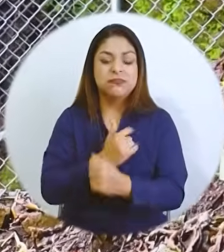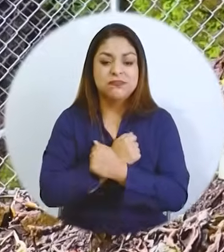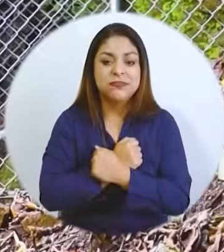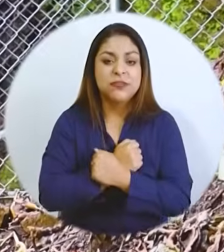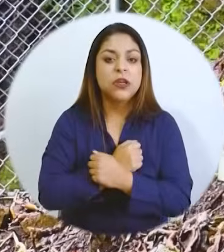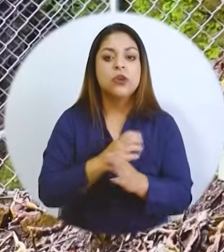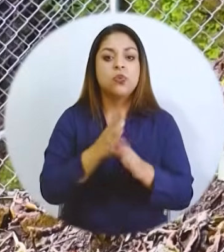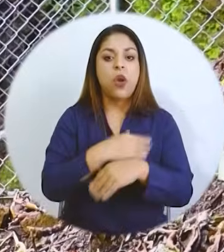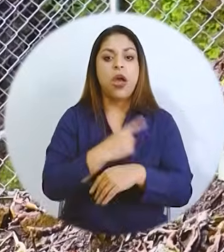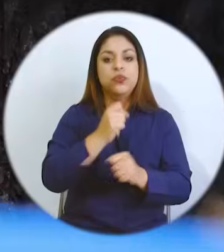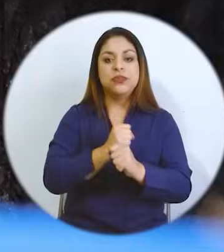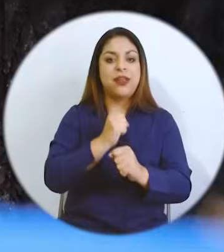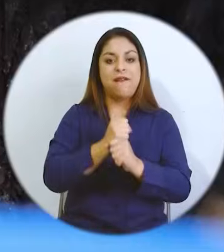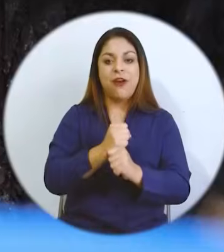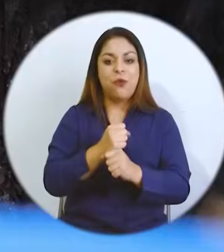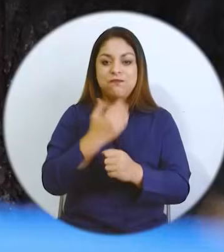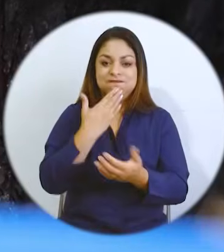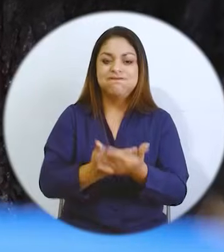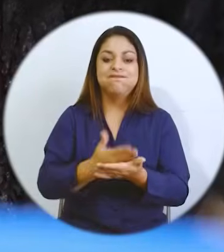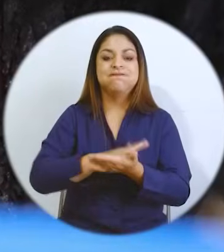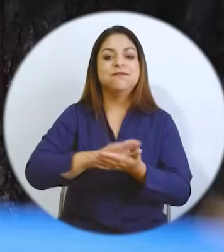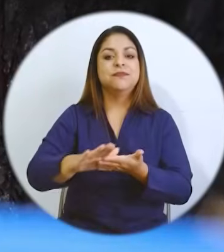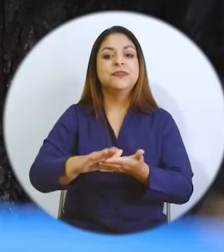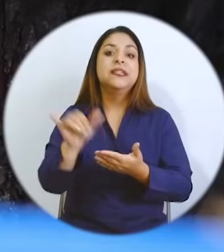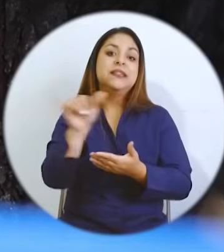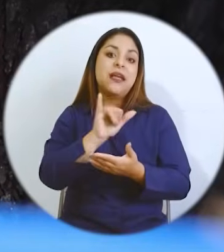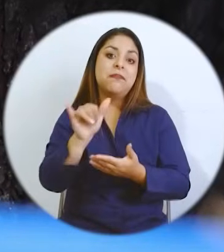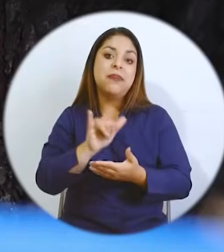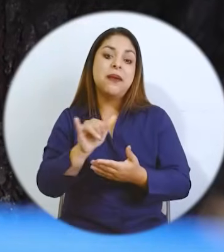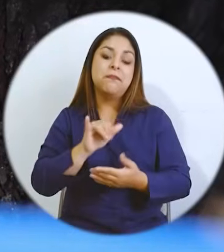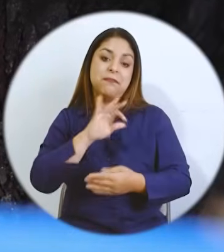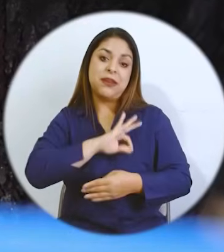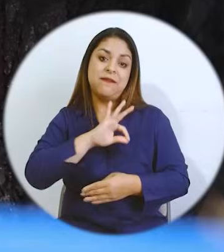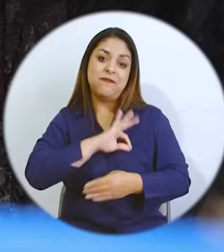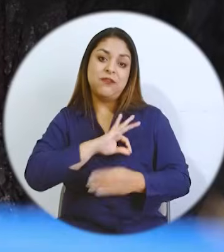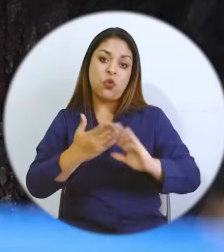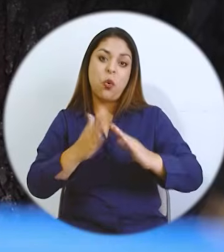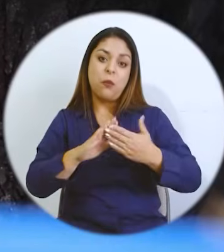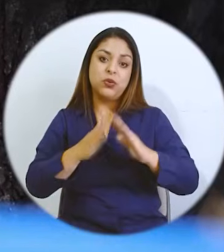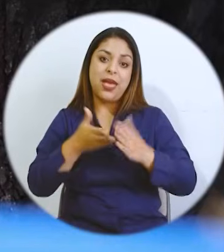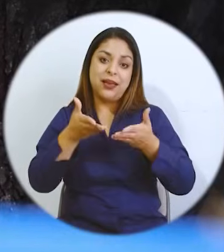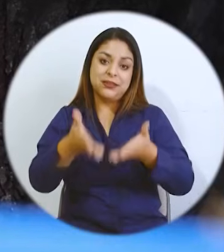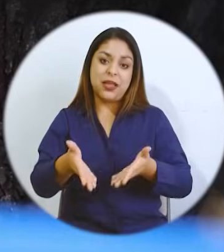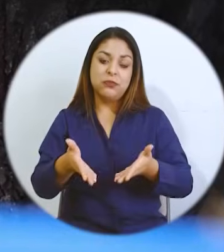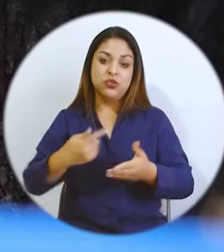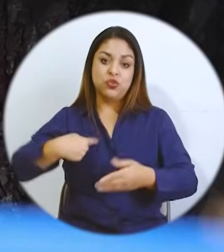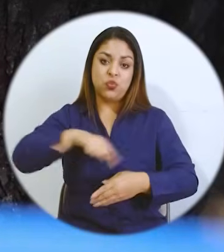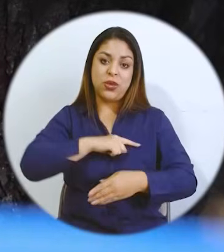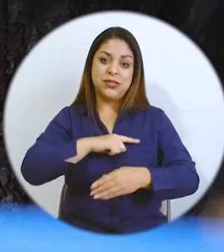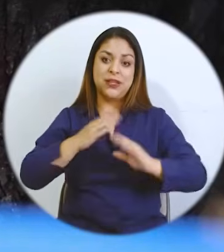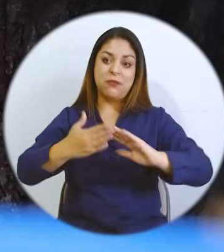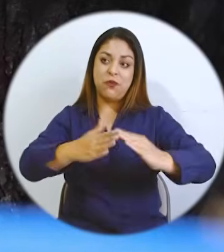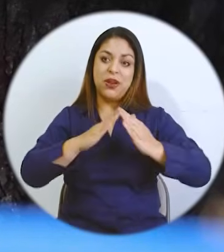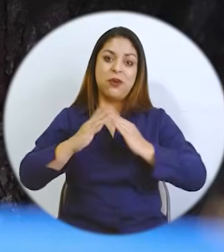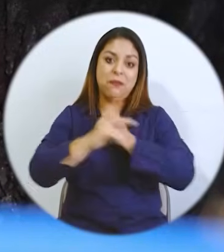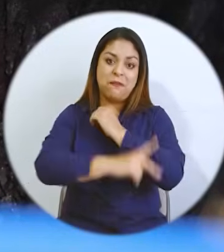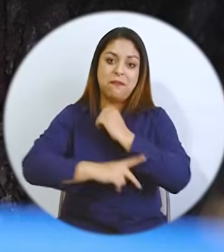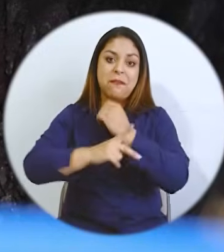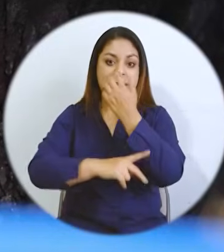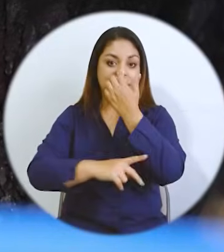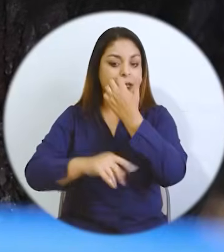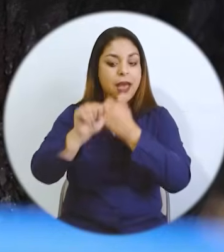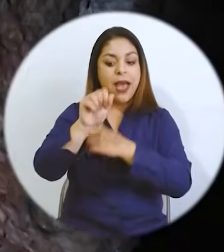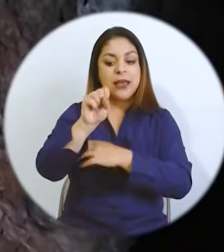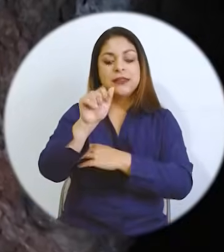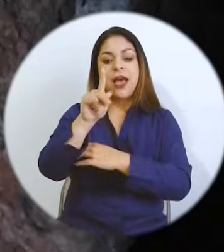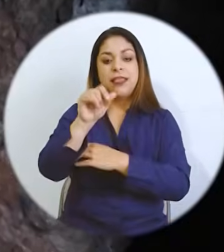pasión, no hacemos un trabajo bien. Y qué más pasión que sea en beneficio de la comunidad donde estamos, del país, de nuestras poblaciones. En definitiva,